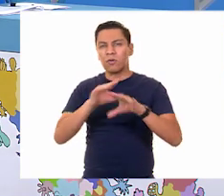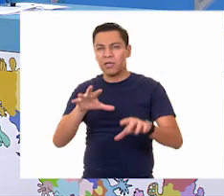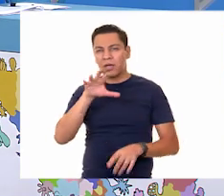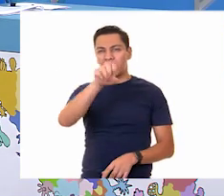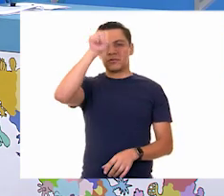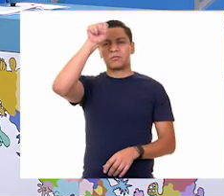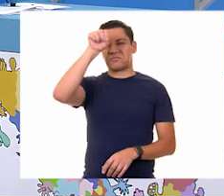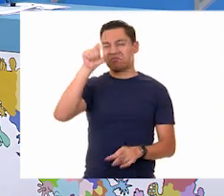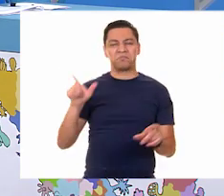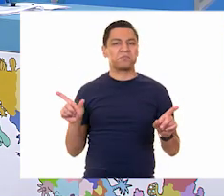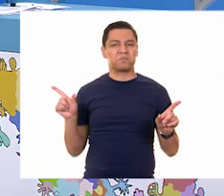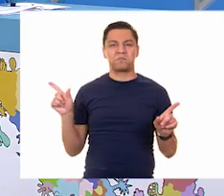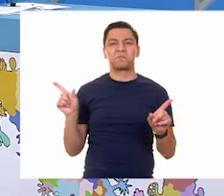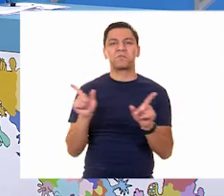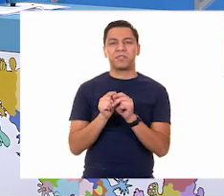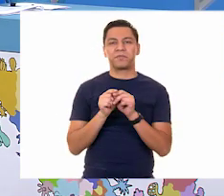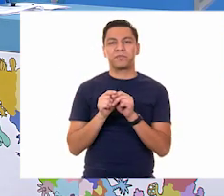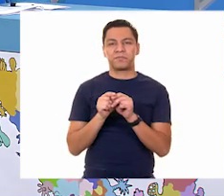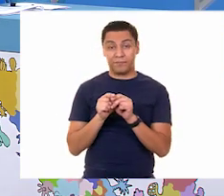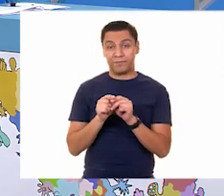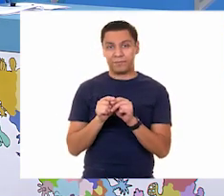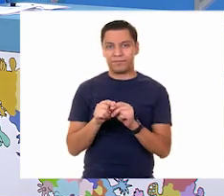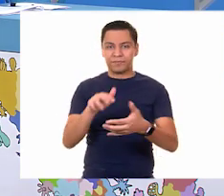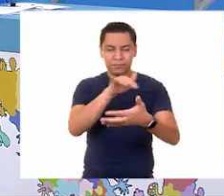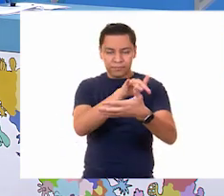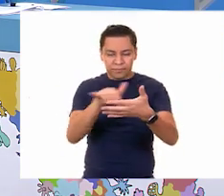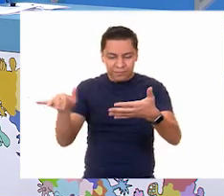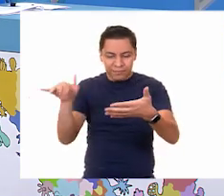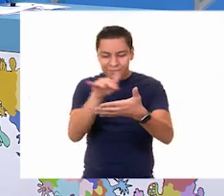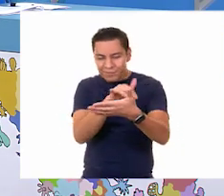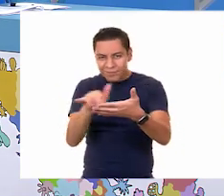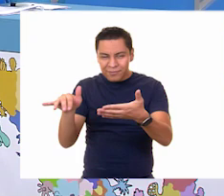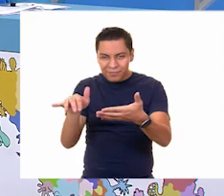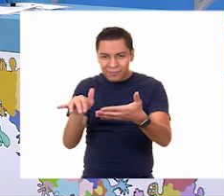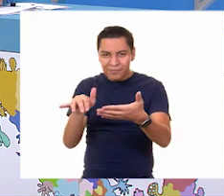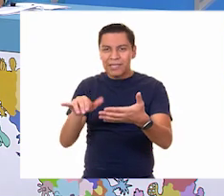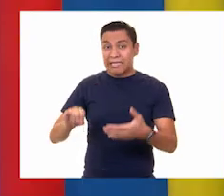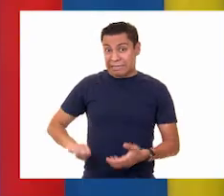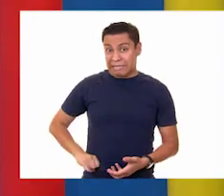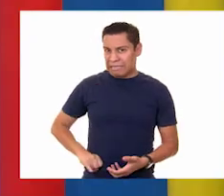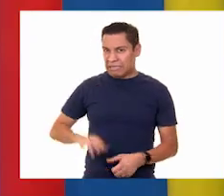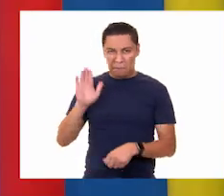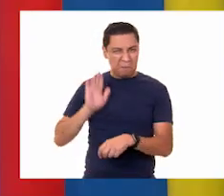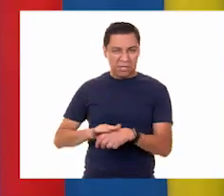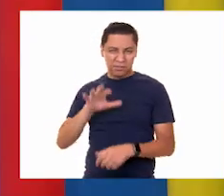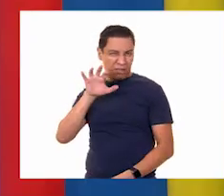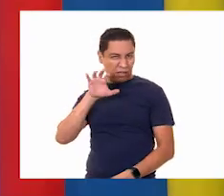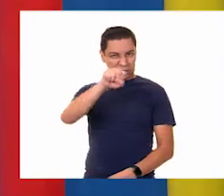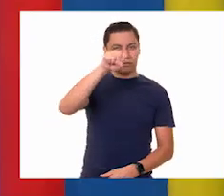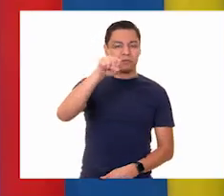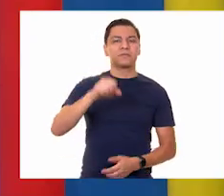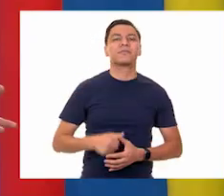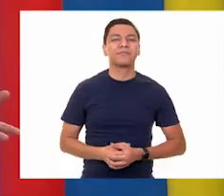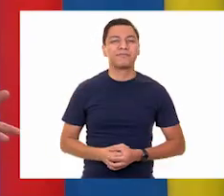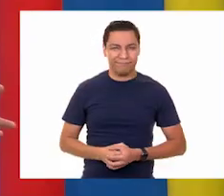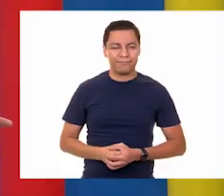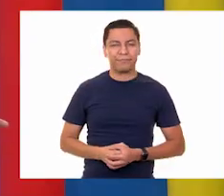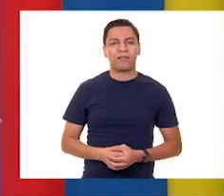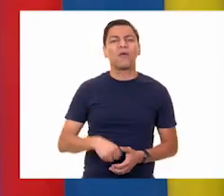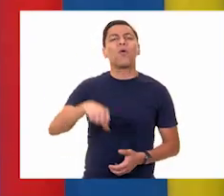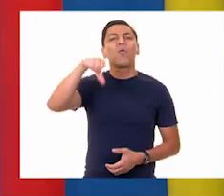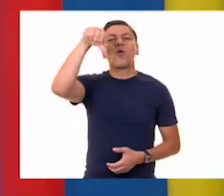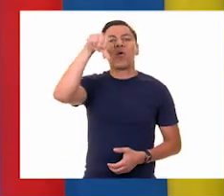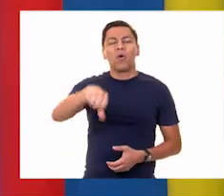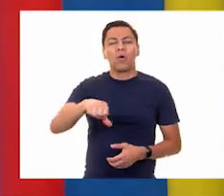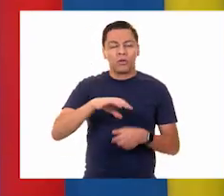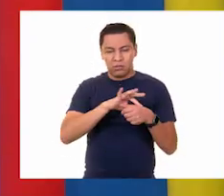con cuidado las partes que nos parezcan interesantes. Ah, ok, perfecto. Y bueno, ¿cuál va a ser